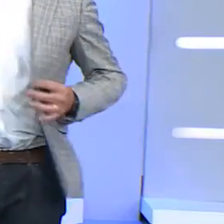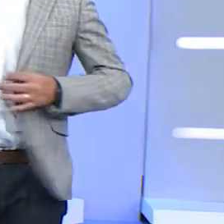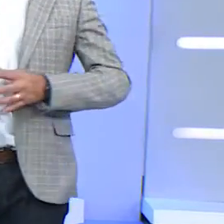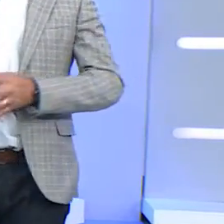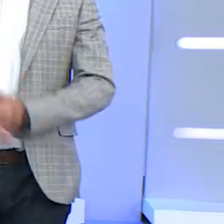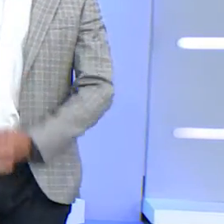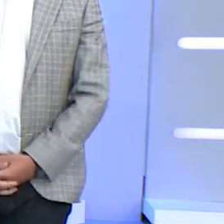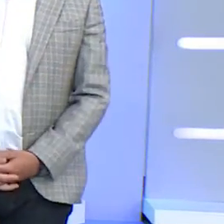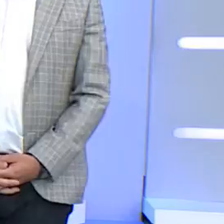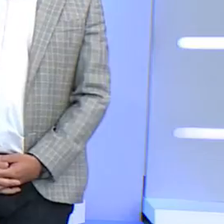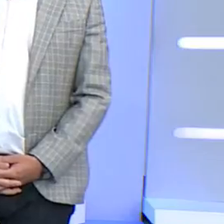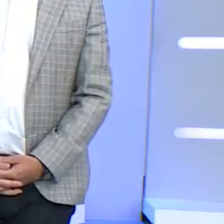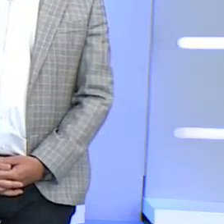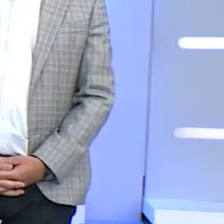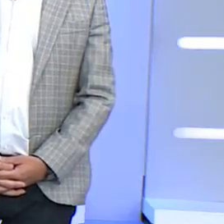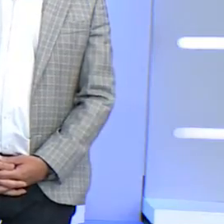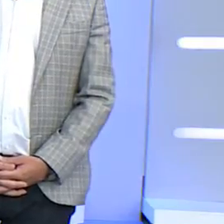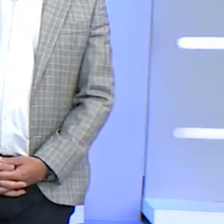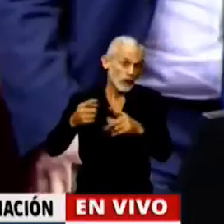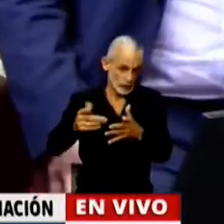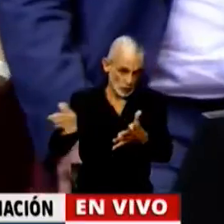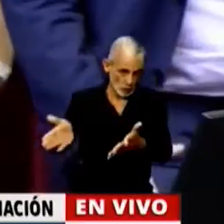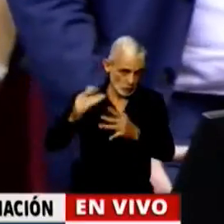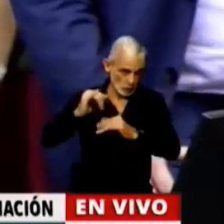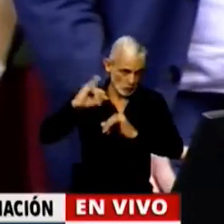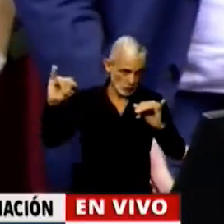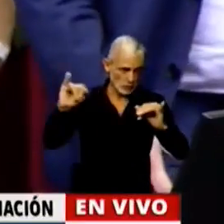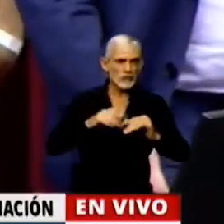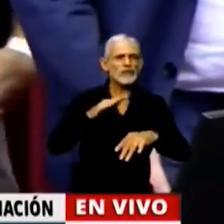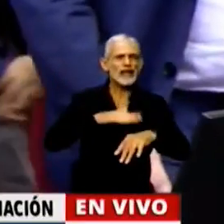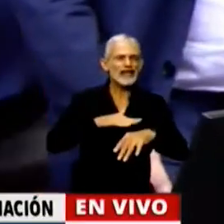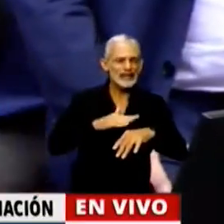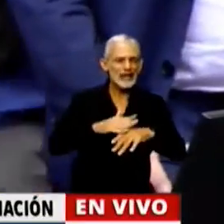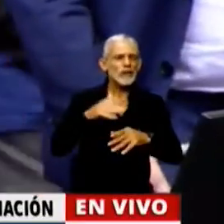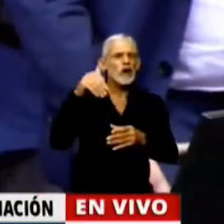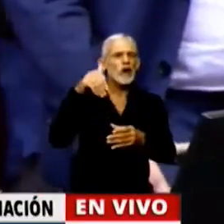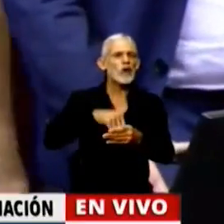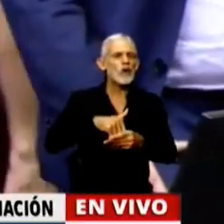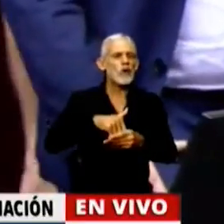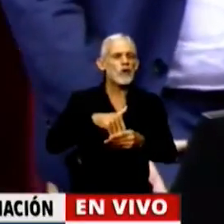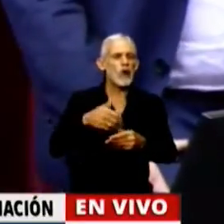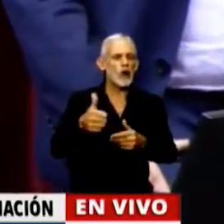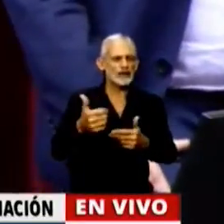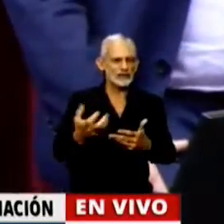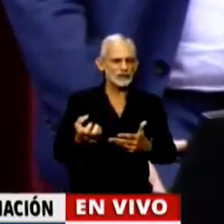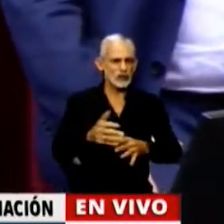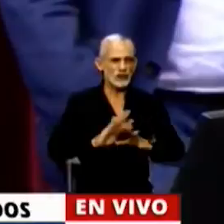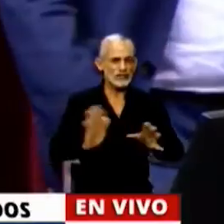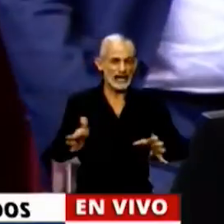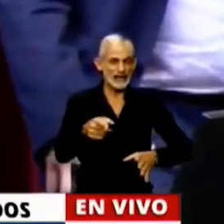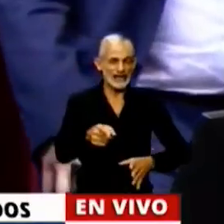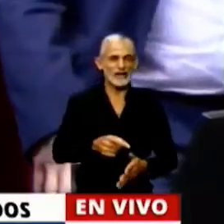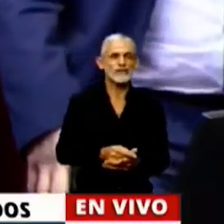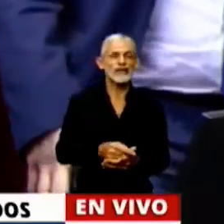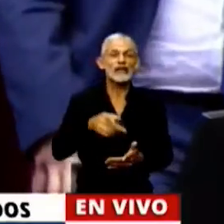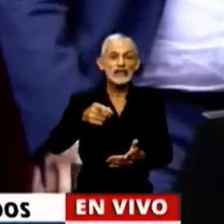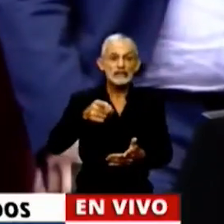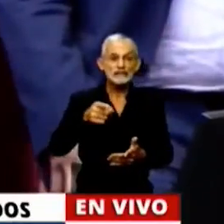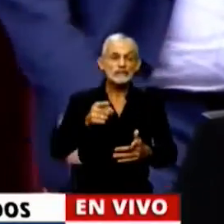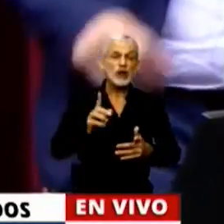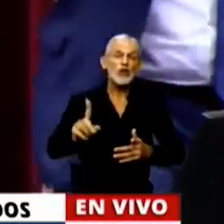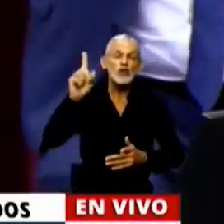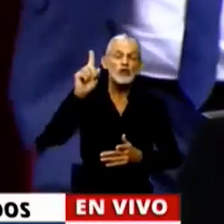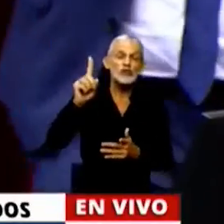lo gastó un poquito, mirá. Hecho esto tiempo de la votación, como Dios a